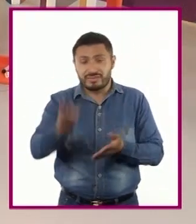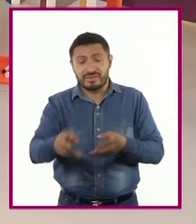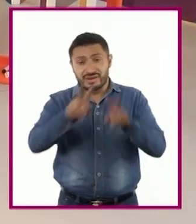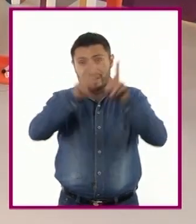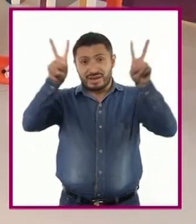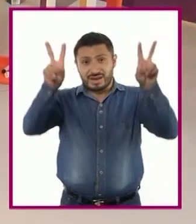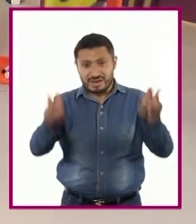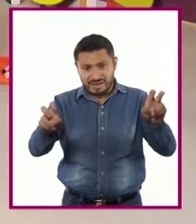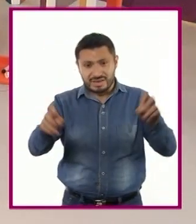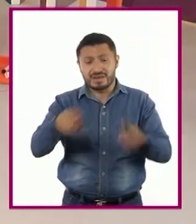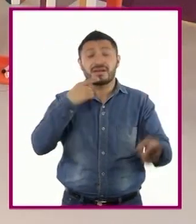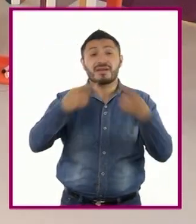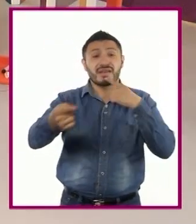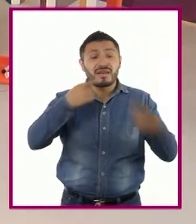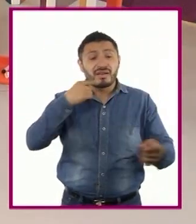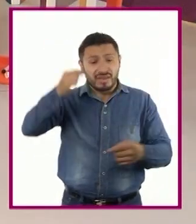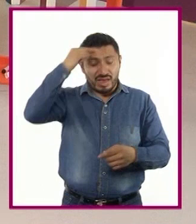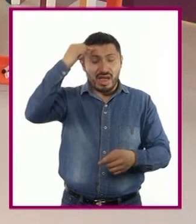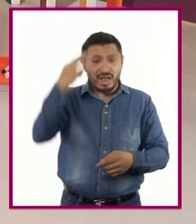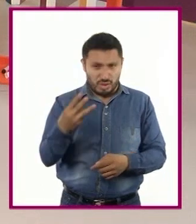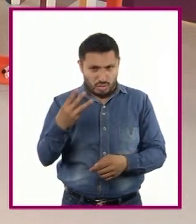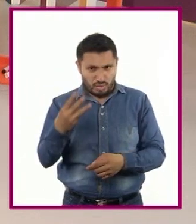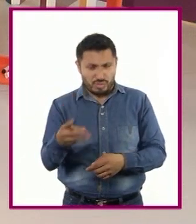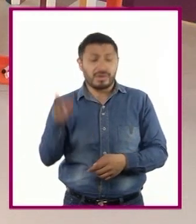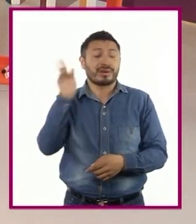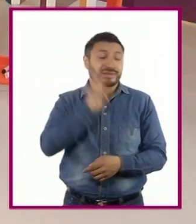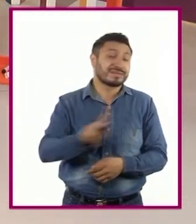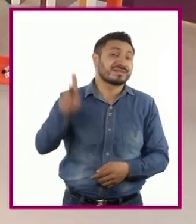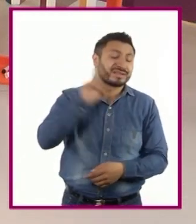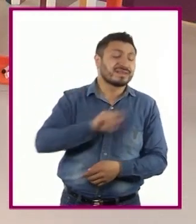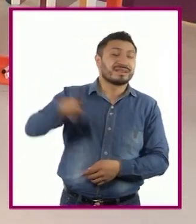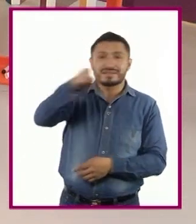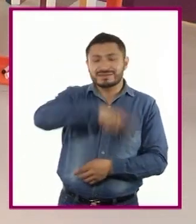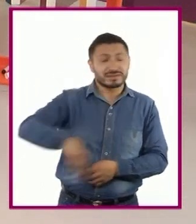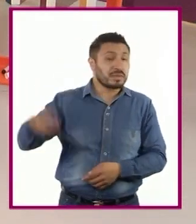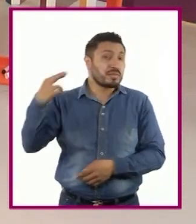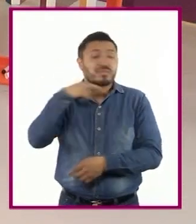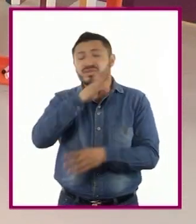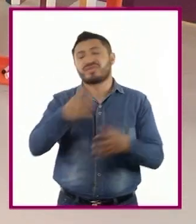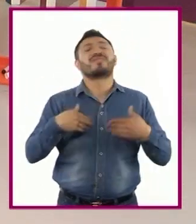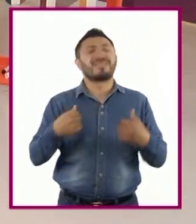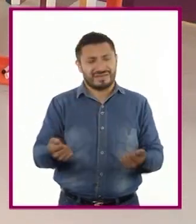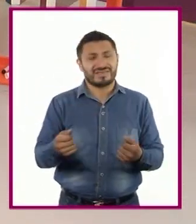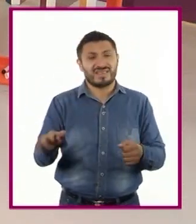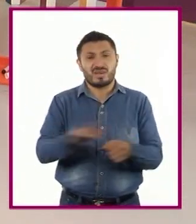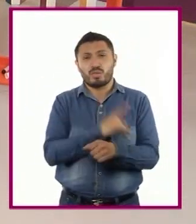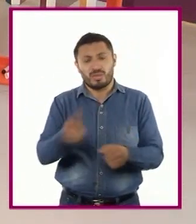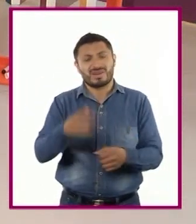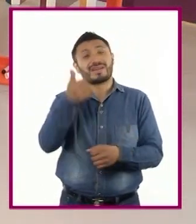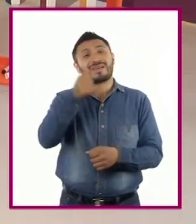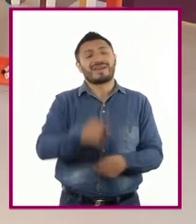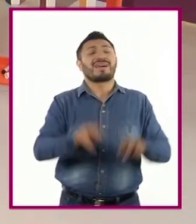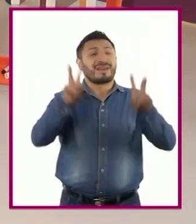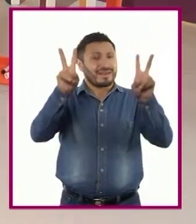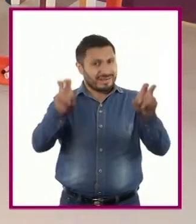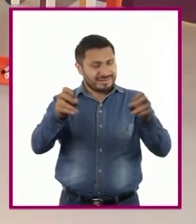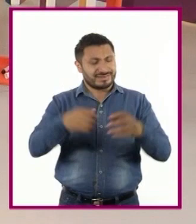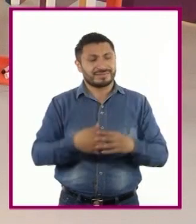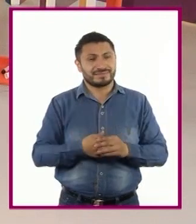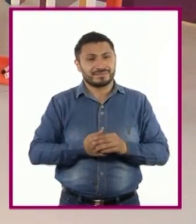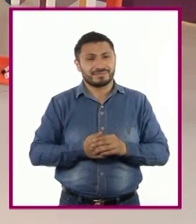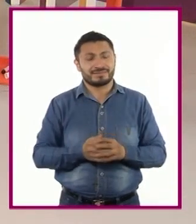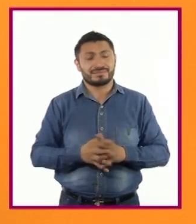título. Debates al cubo. Ya verán que pronto van a entender mejor por qué se titula así esta